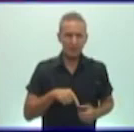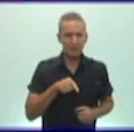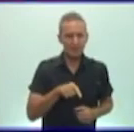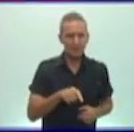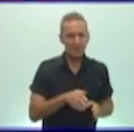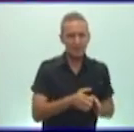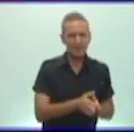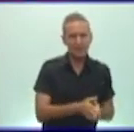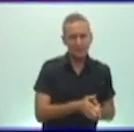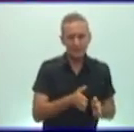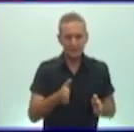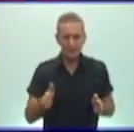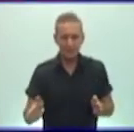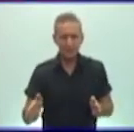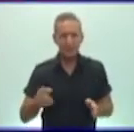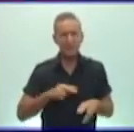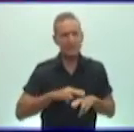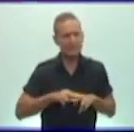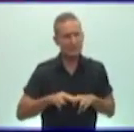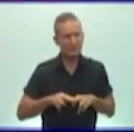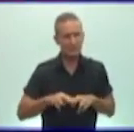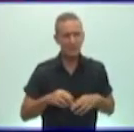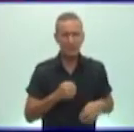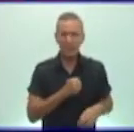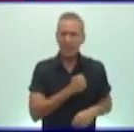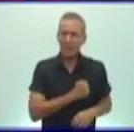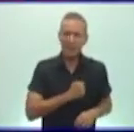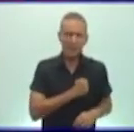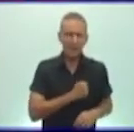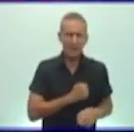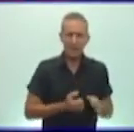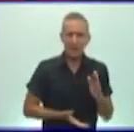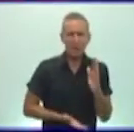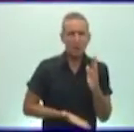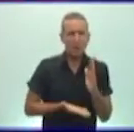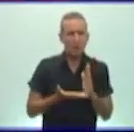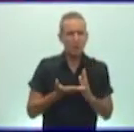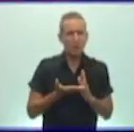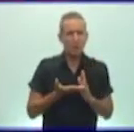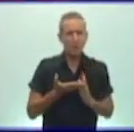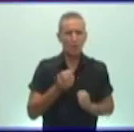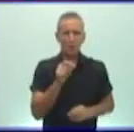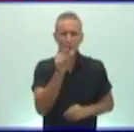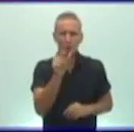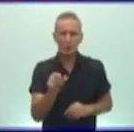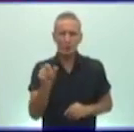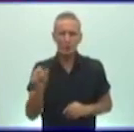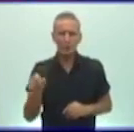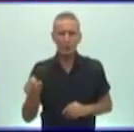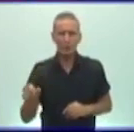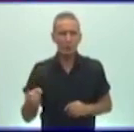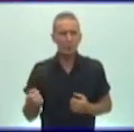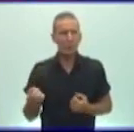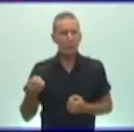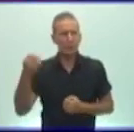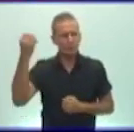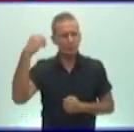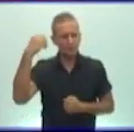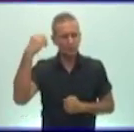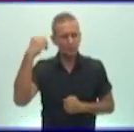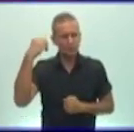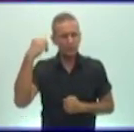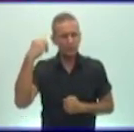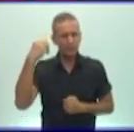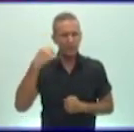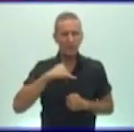historia. Recuerda que el amor no crece solamente con la presencia de las personas, sino con la magia de saber que a pesar de